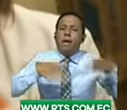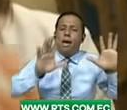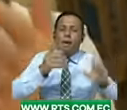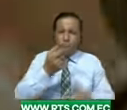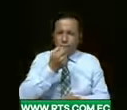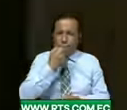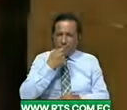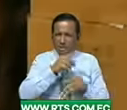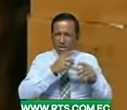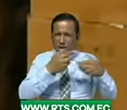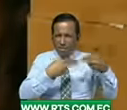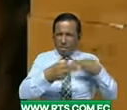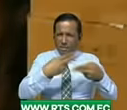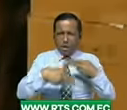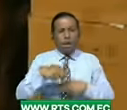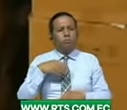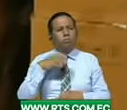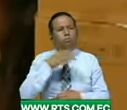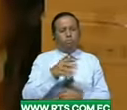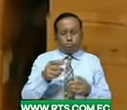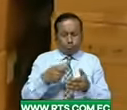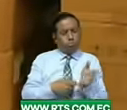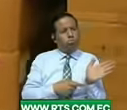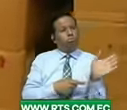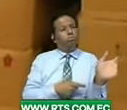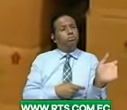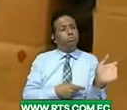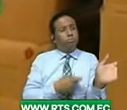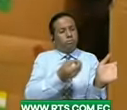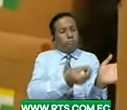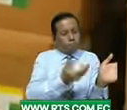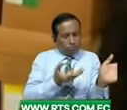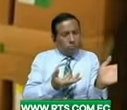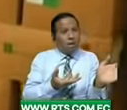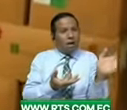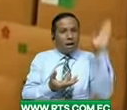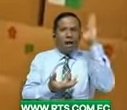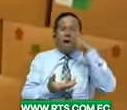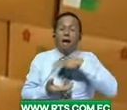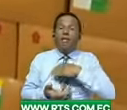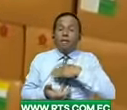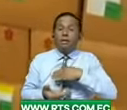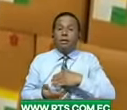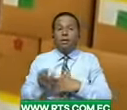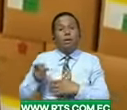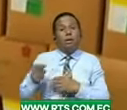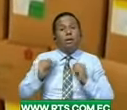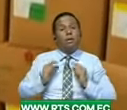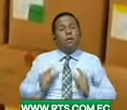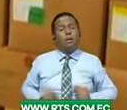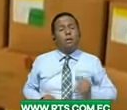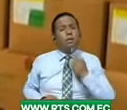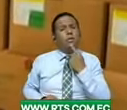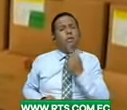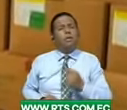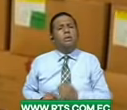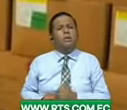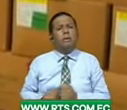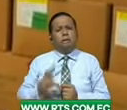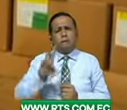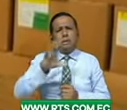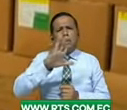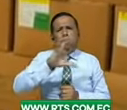dentro del sistema de la farmacia. Según la ministra de Salud, en este hospital hay un 75% de abastecimiento en la medicina oncológica